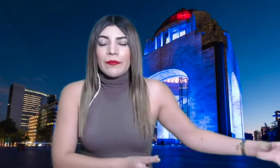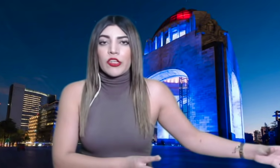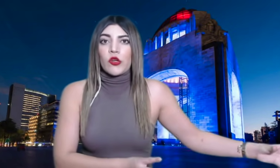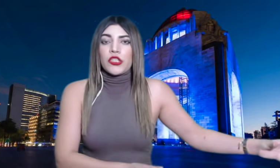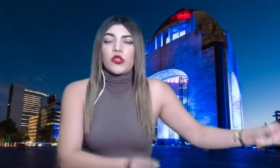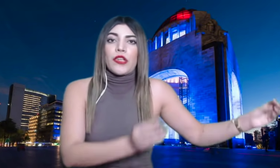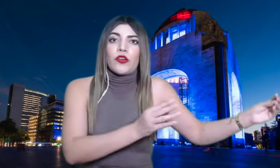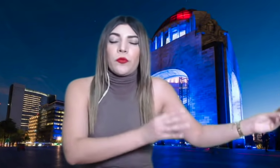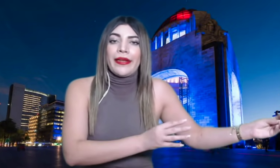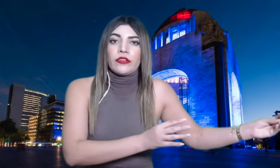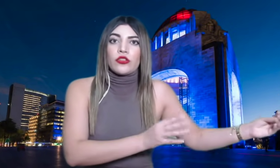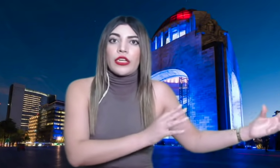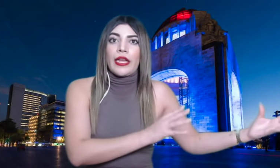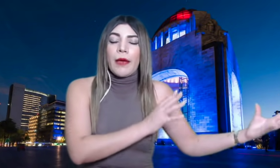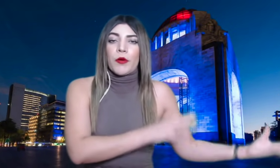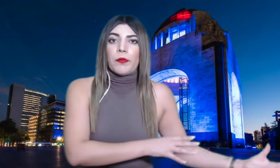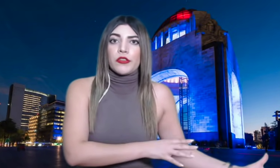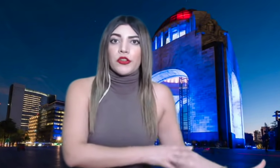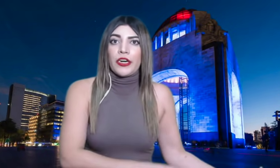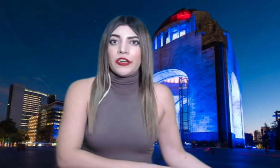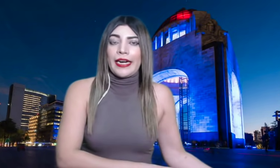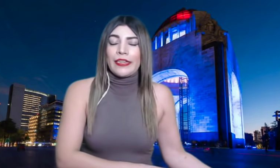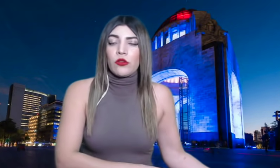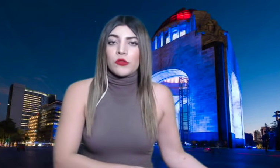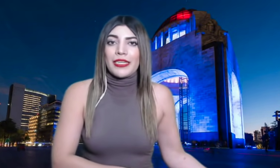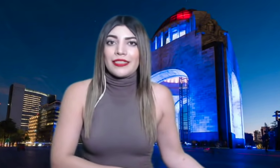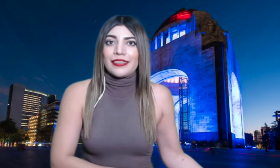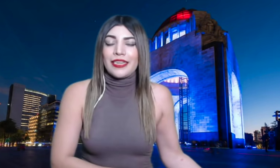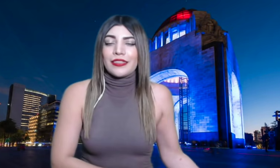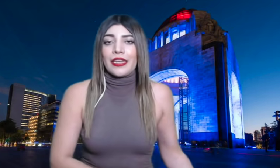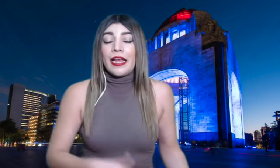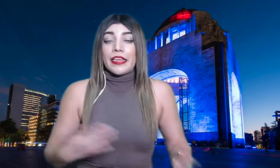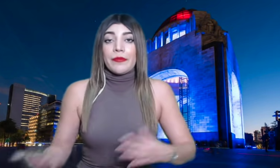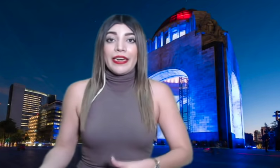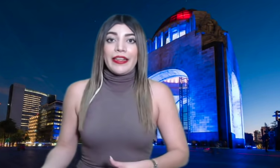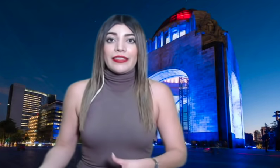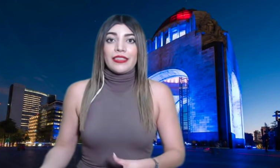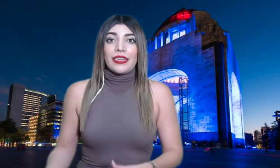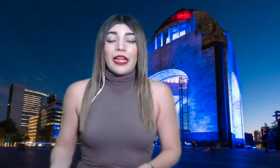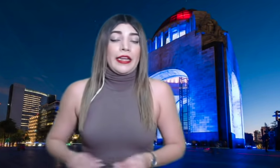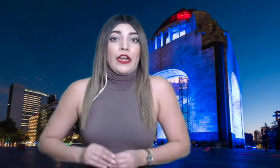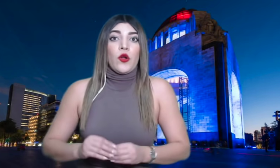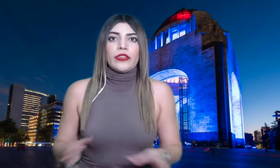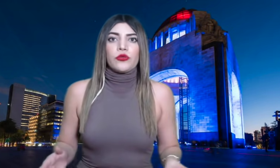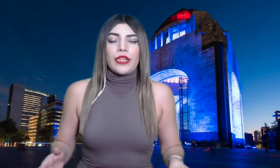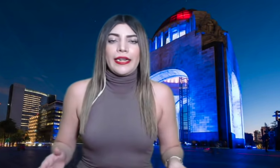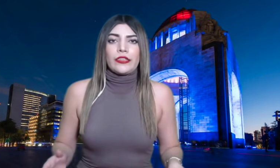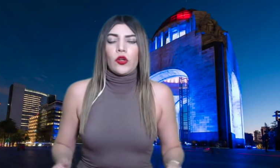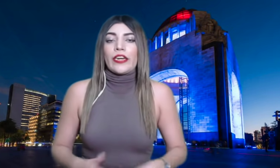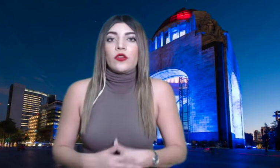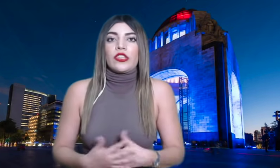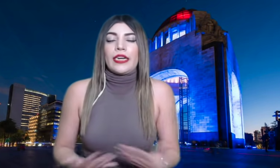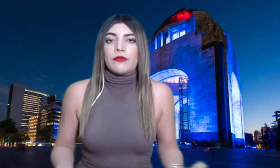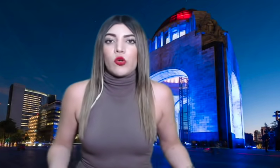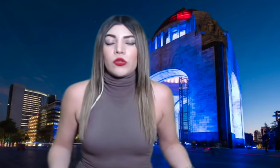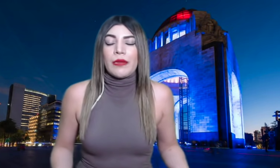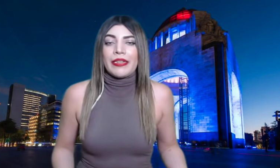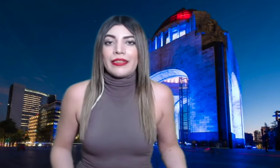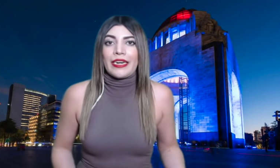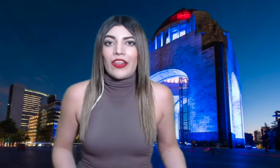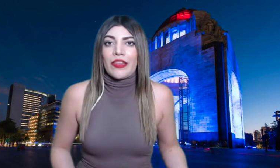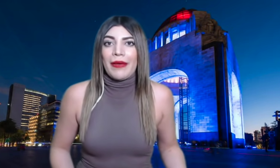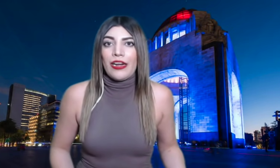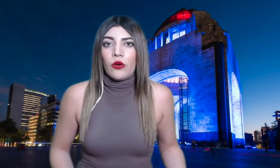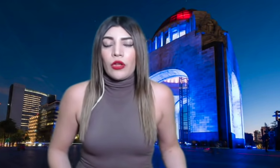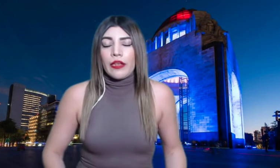olvidan de todos estos argumentos que proporcionaron en el año 2017 y vienen a decir que no es un delito, que no tiene